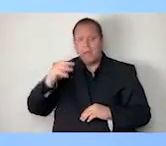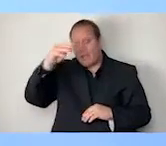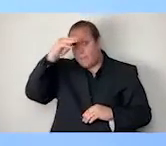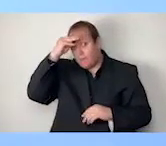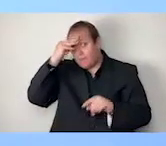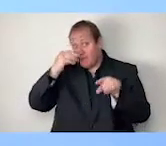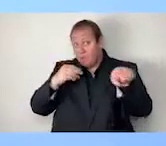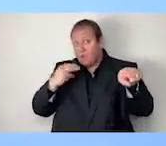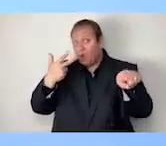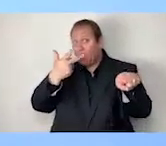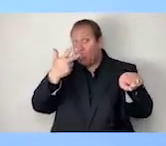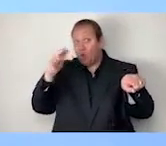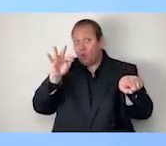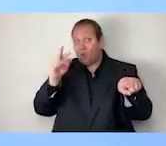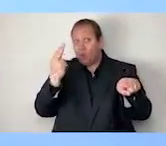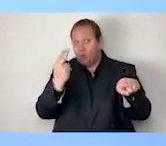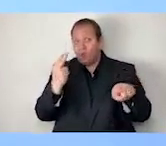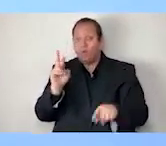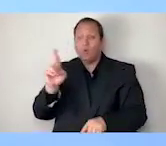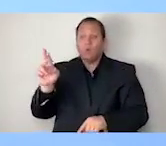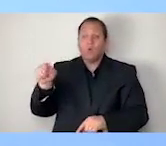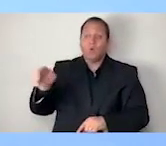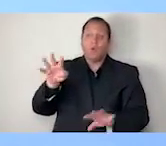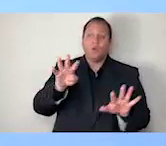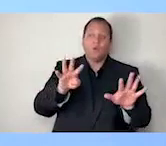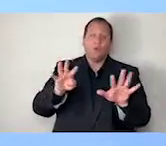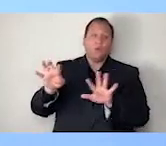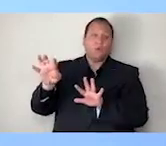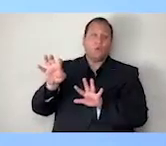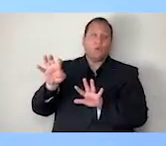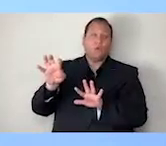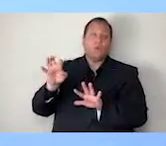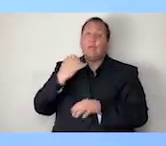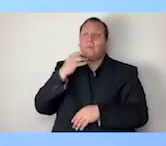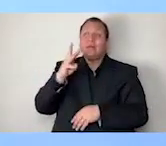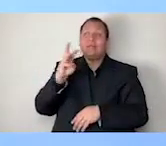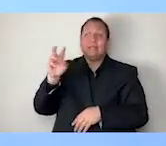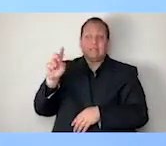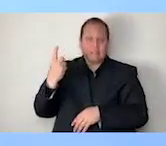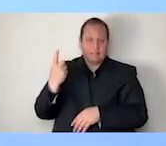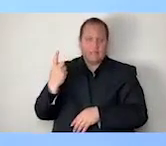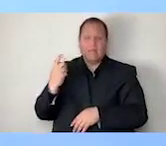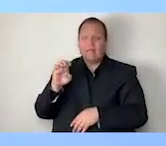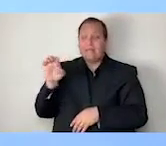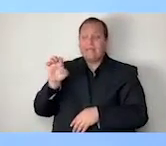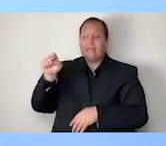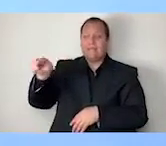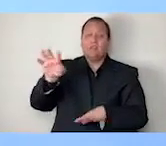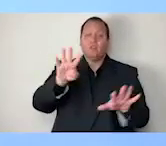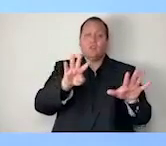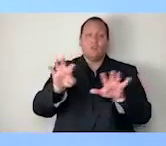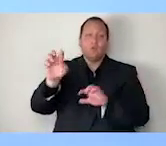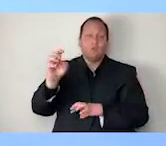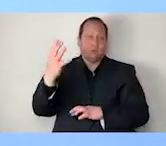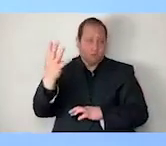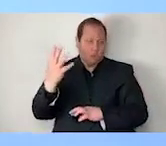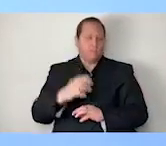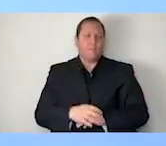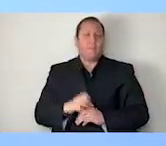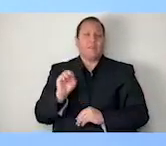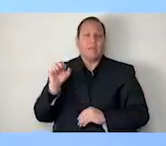el mexicano 842 rosarito 900 perdón 331 en ensenada